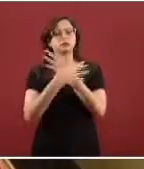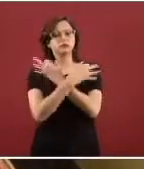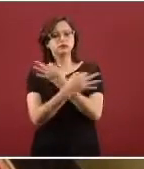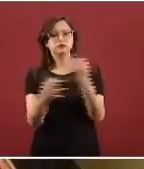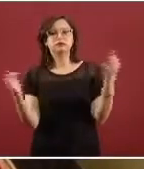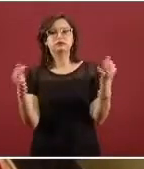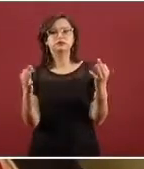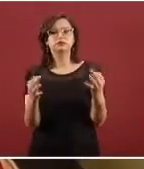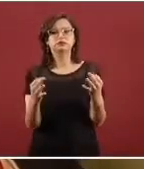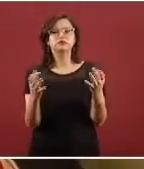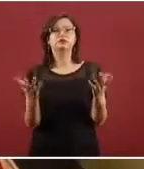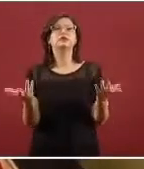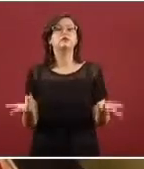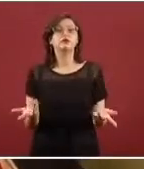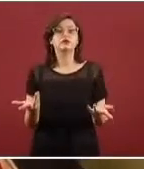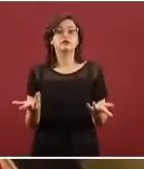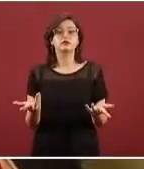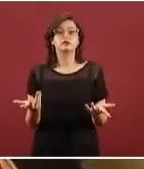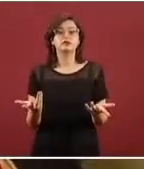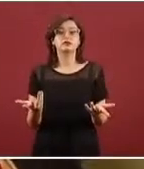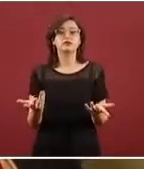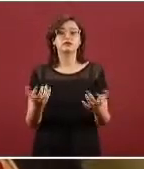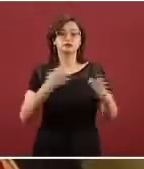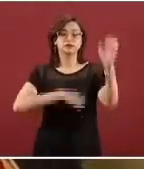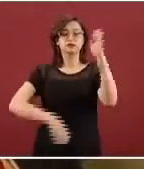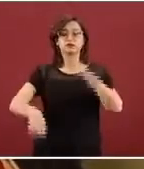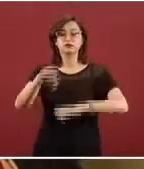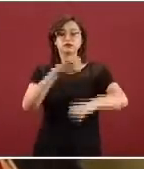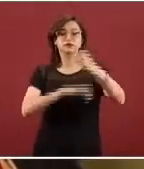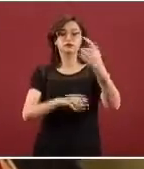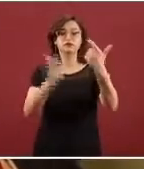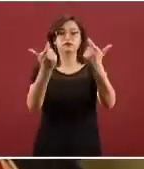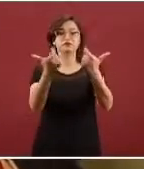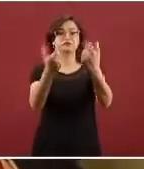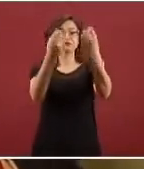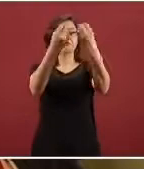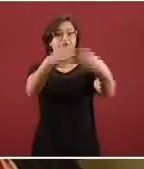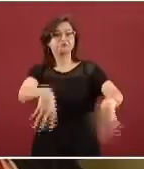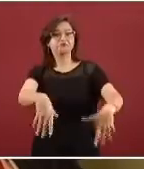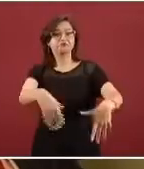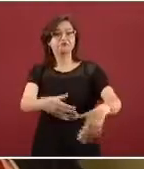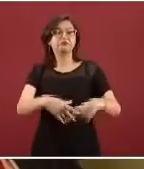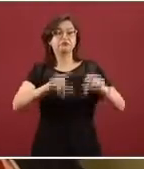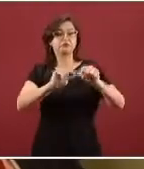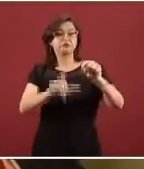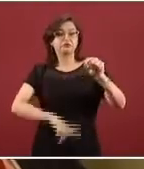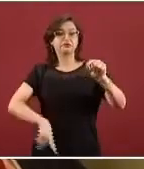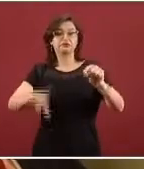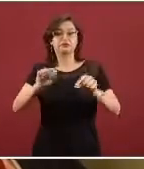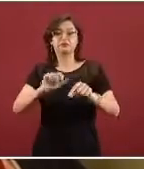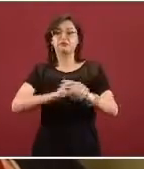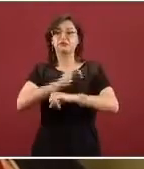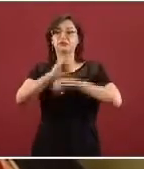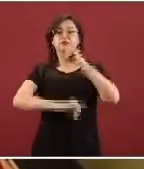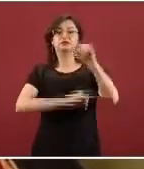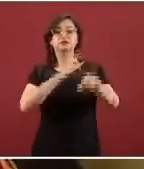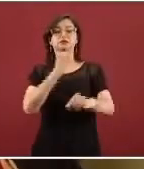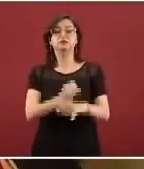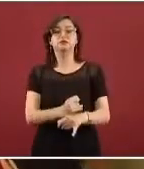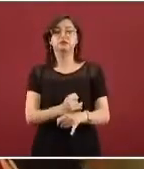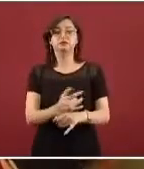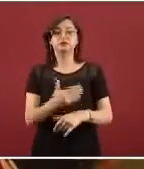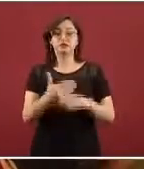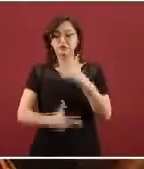la pérdida que tendrían las empresas en nuestro país, tanto nacionales como extranjeras, para